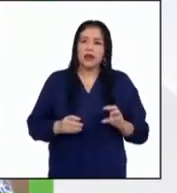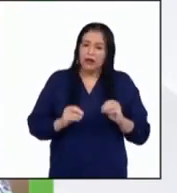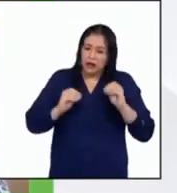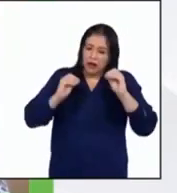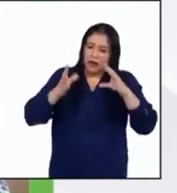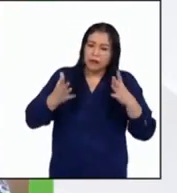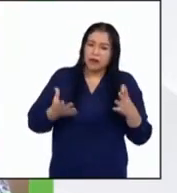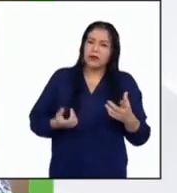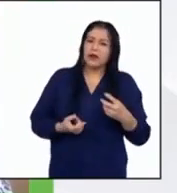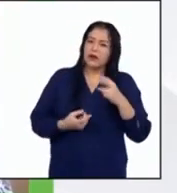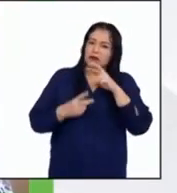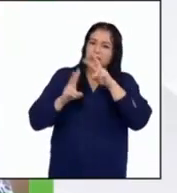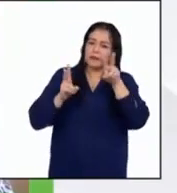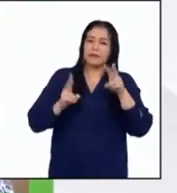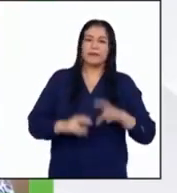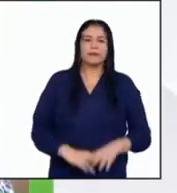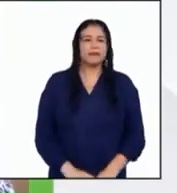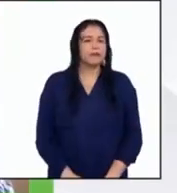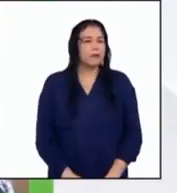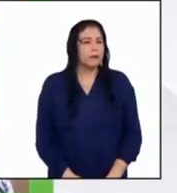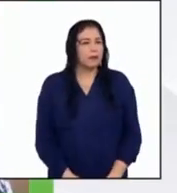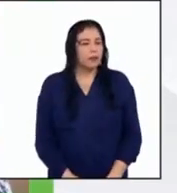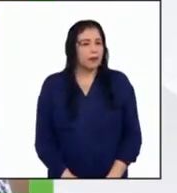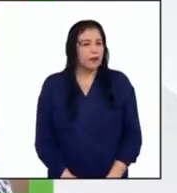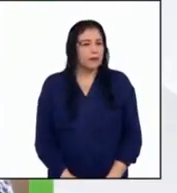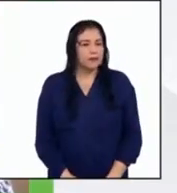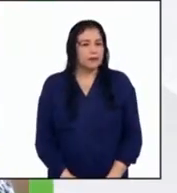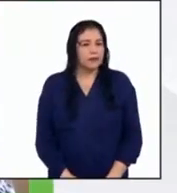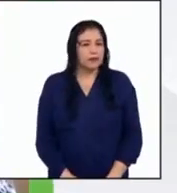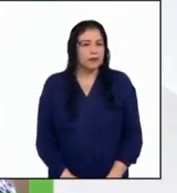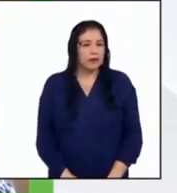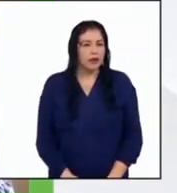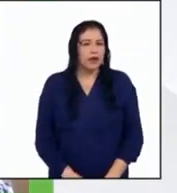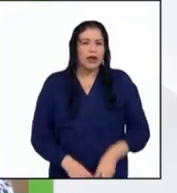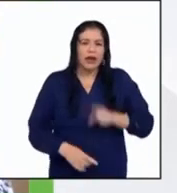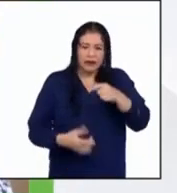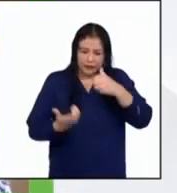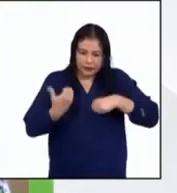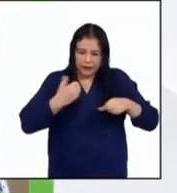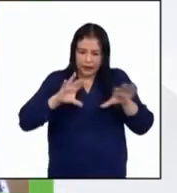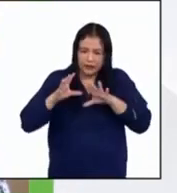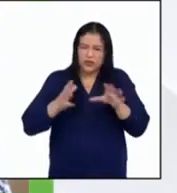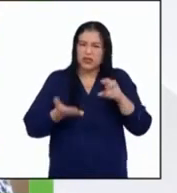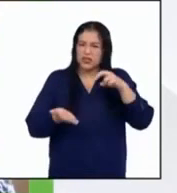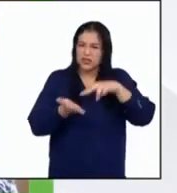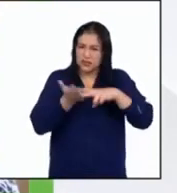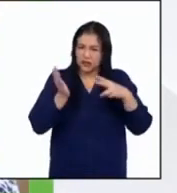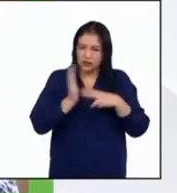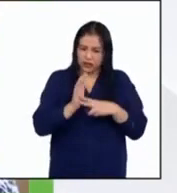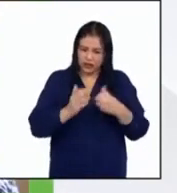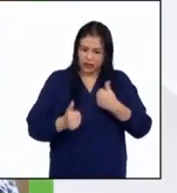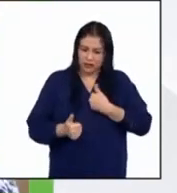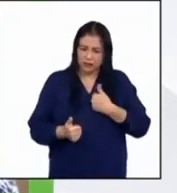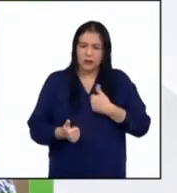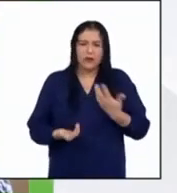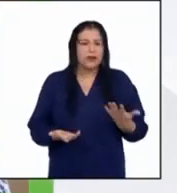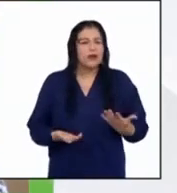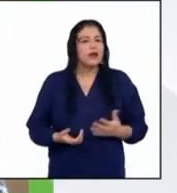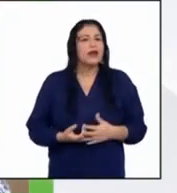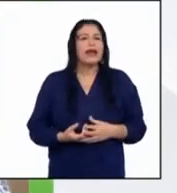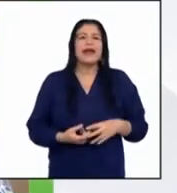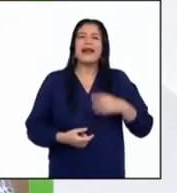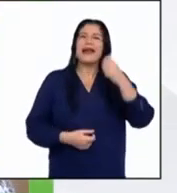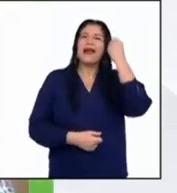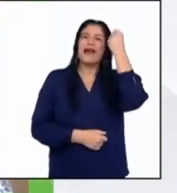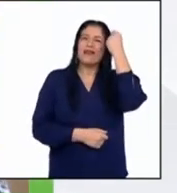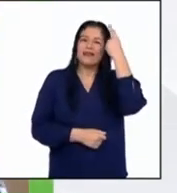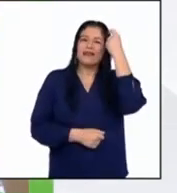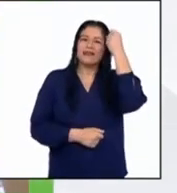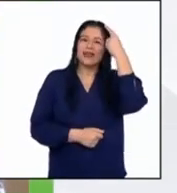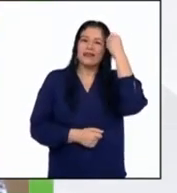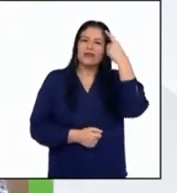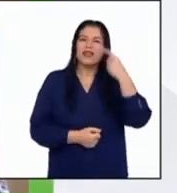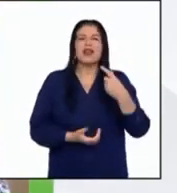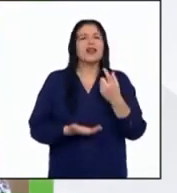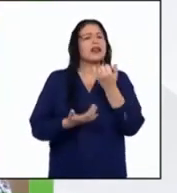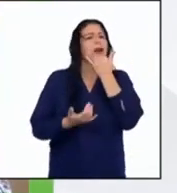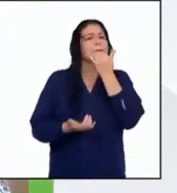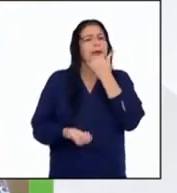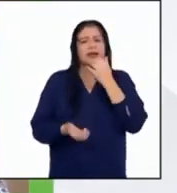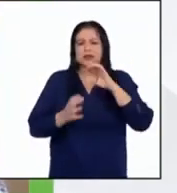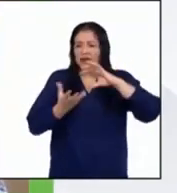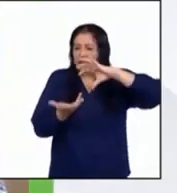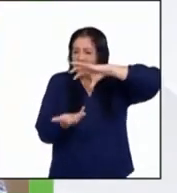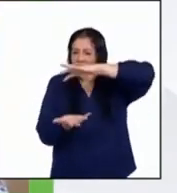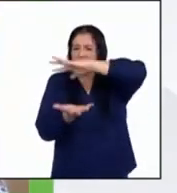colocarlos en el mundo. Estas acciones implican decisiones personales, tomar conciencia de lo que está